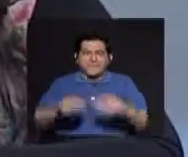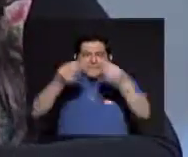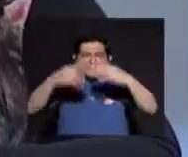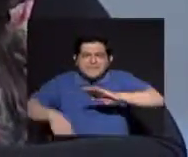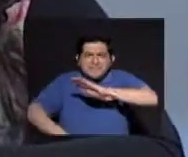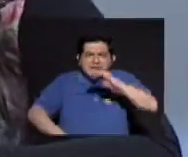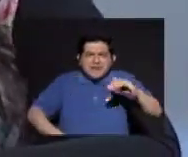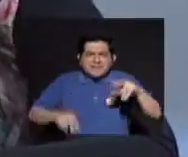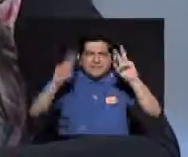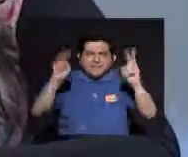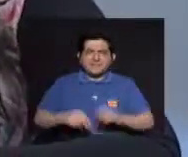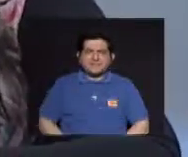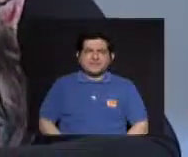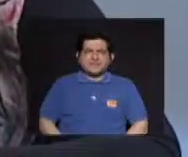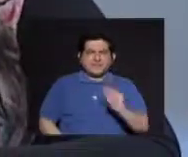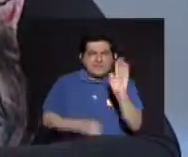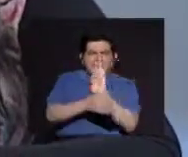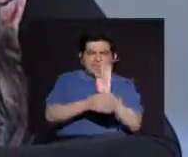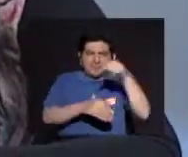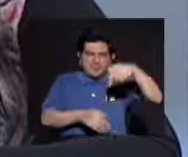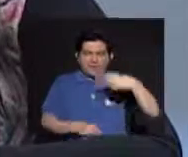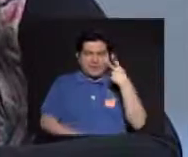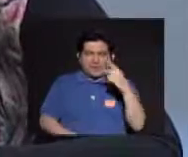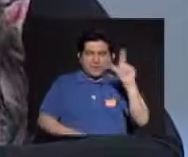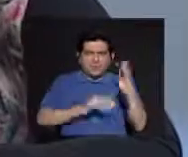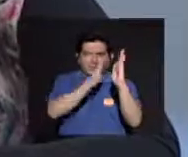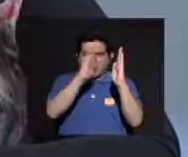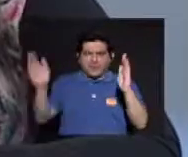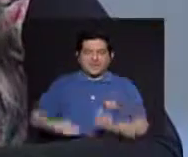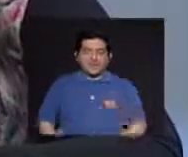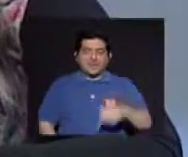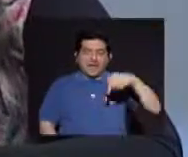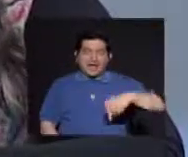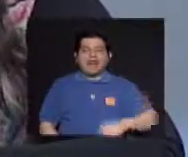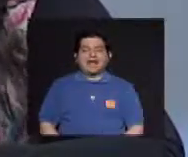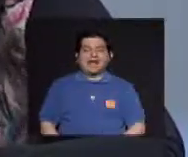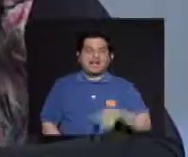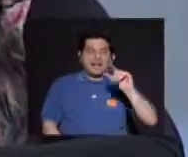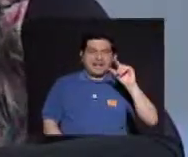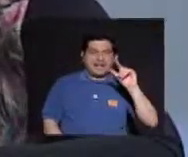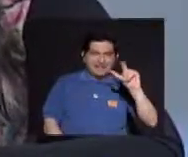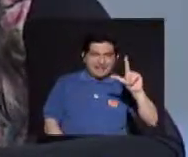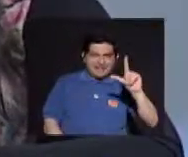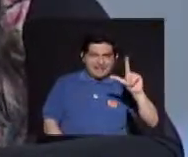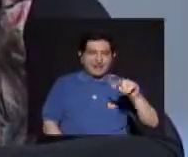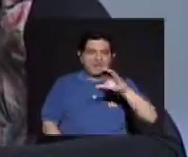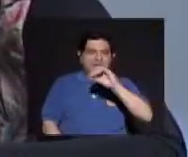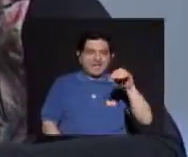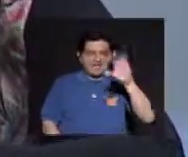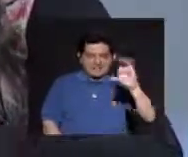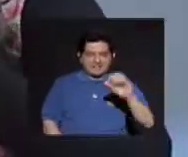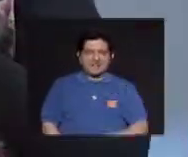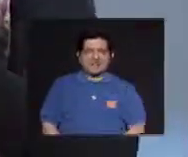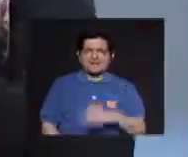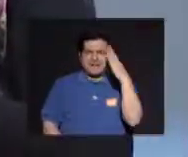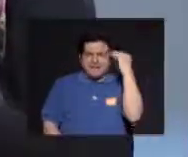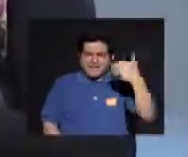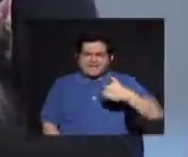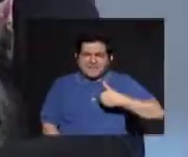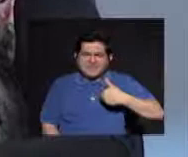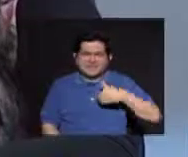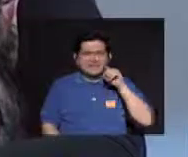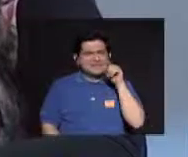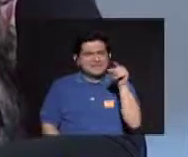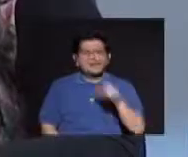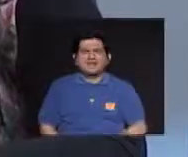Lo que se pierde en el mar es el cortometraje que estamos viendo hoy el lunes de Cinemateca. Tenemos a Laura y a Catalina comentándonos un poco sobre la producción, sobre la experiencia que